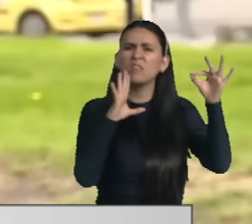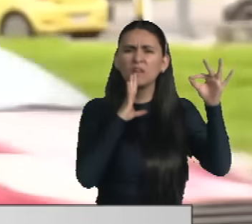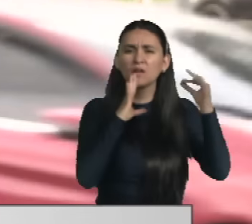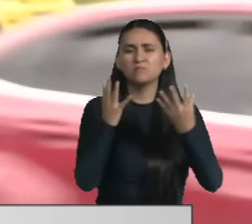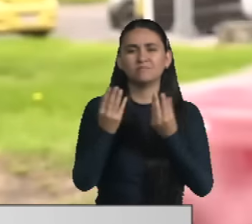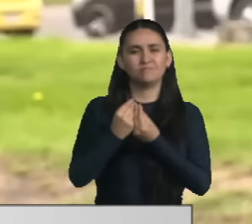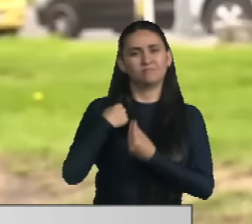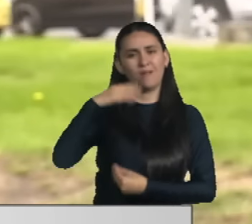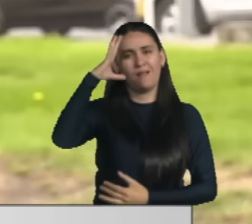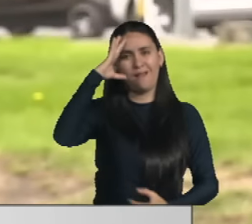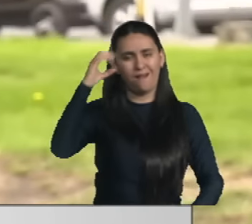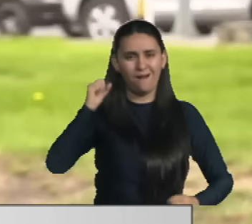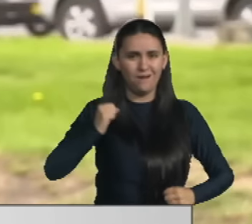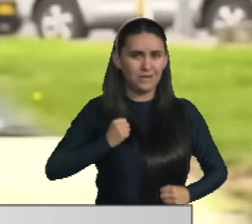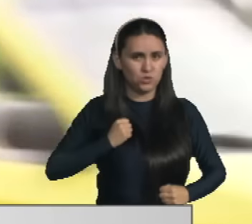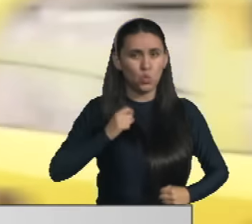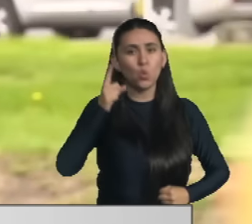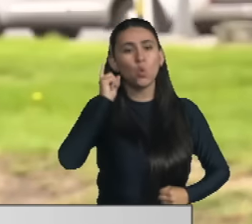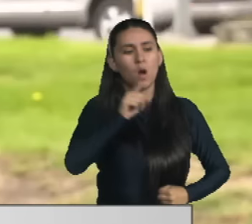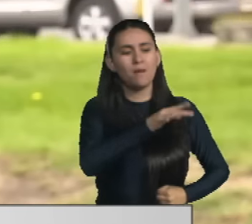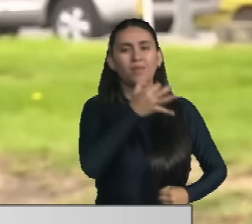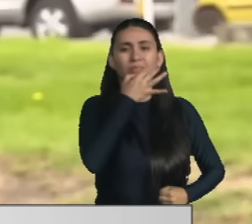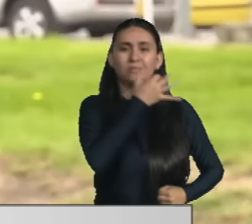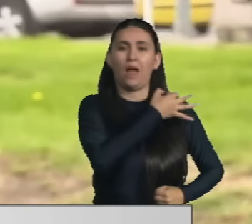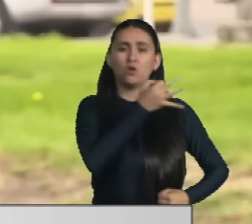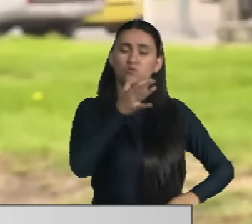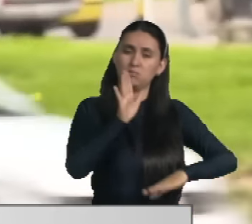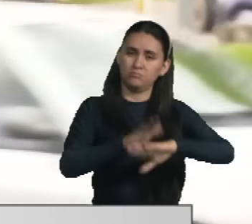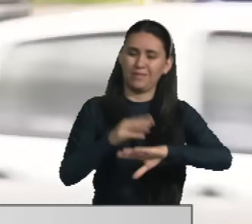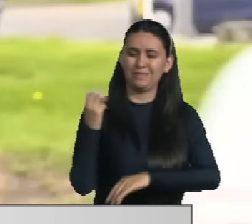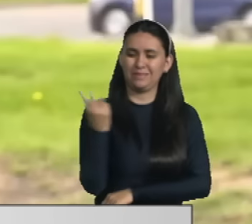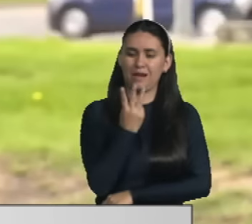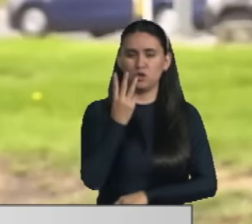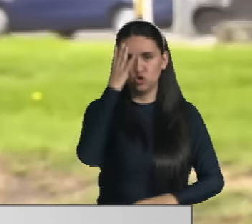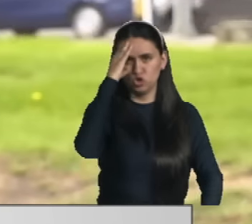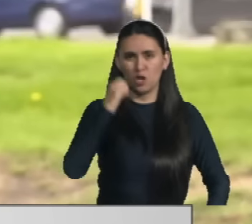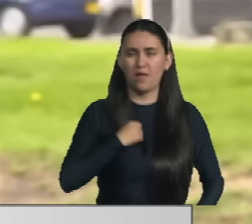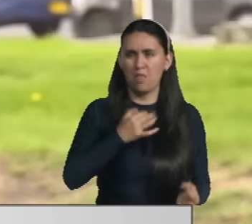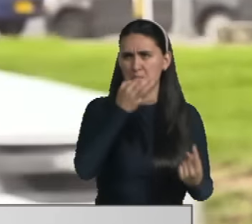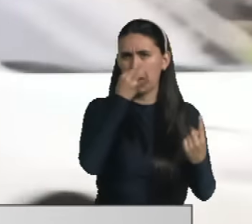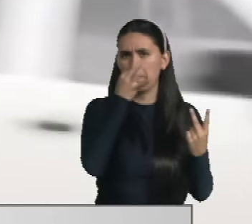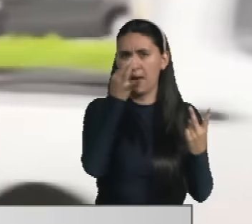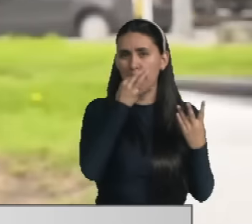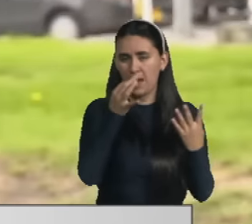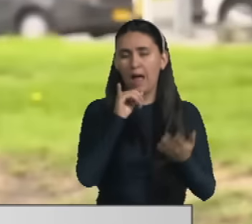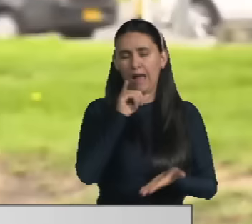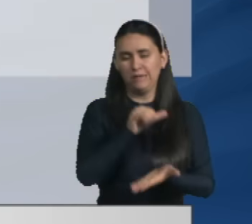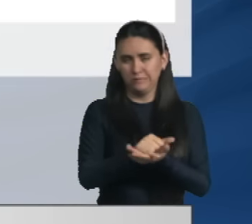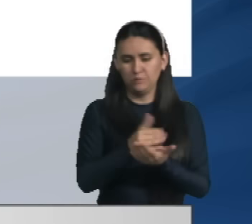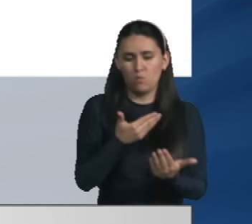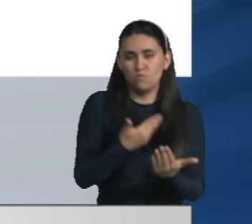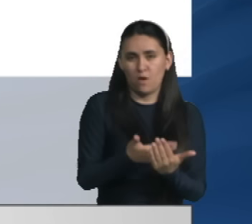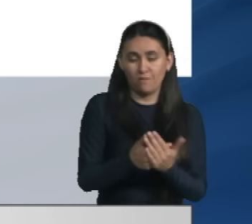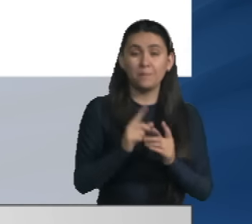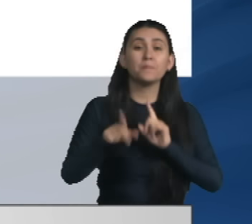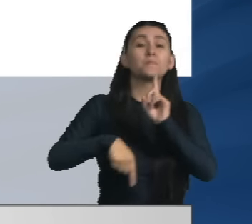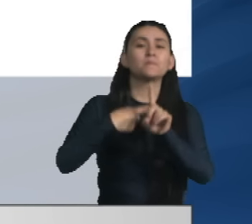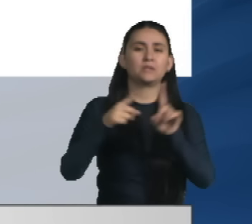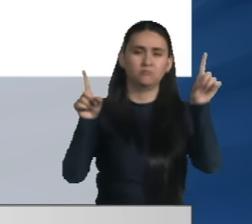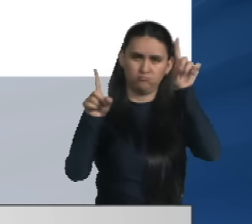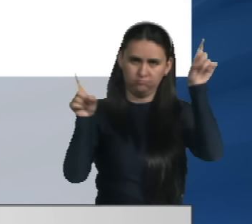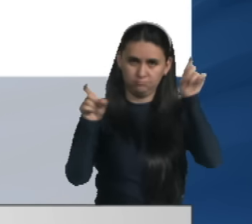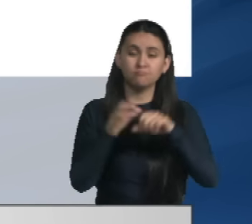Nacional al conocerse esta denuncia pública por parte de los tres soldados rasos. Además, añade, abro comillas,